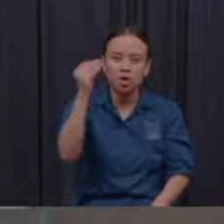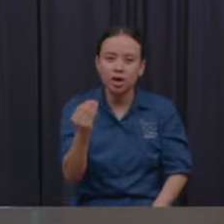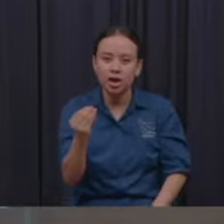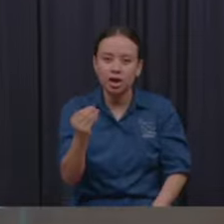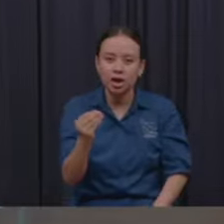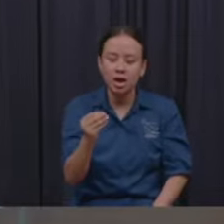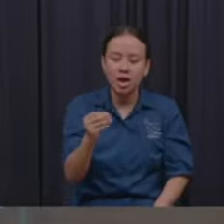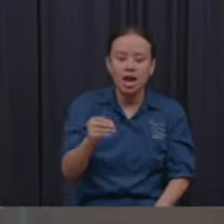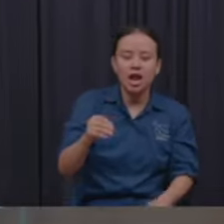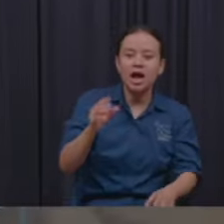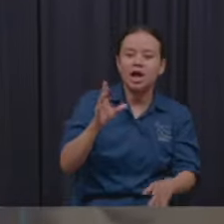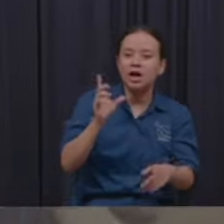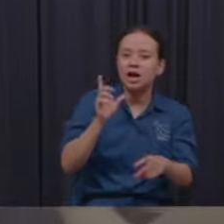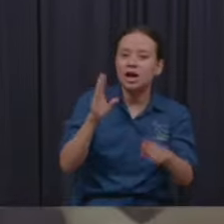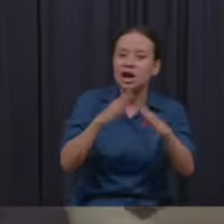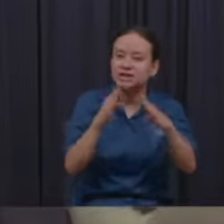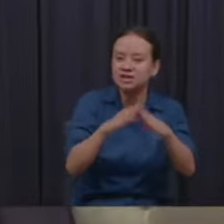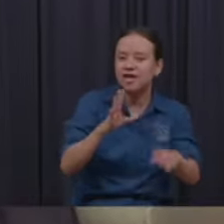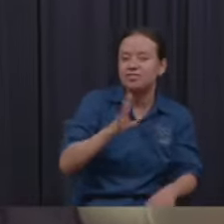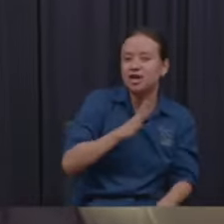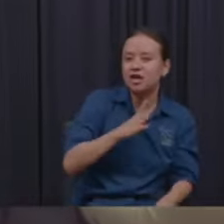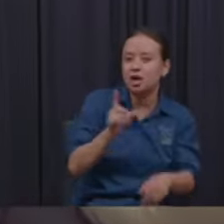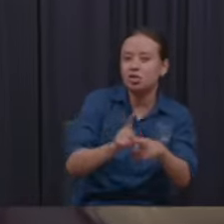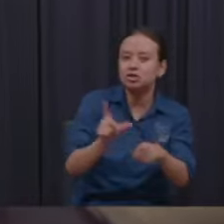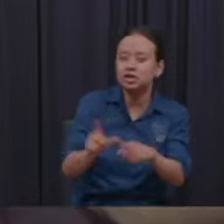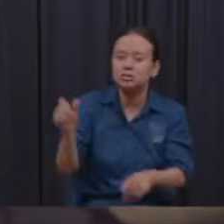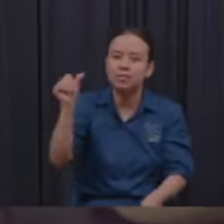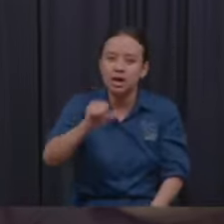qué estamos perdiendo las victorias?